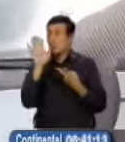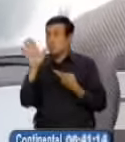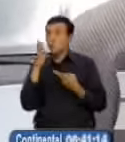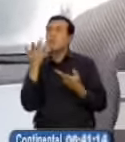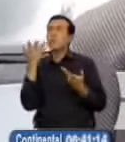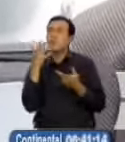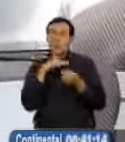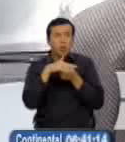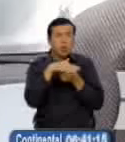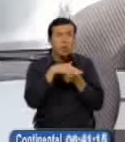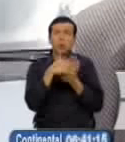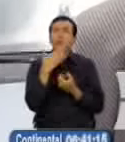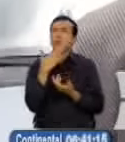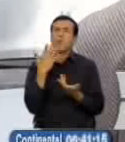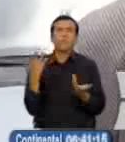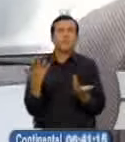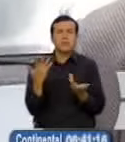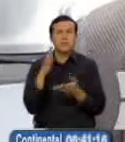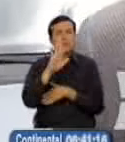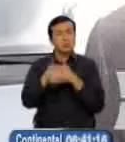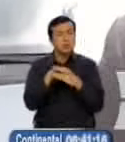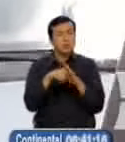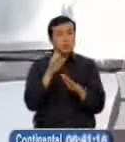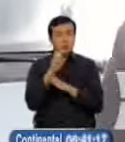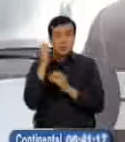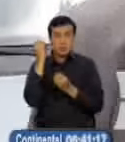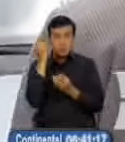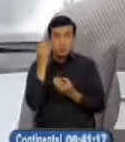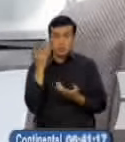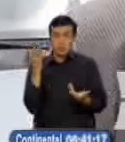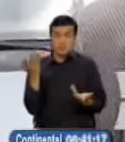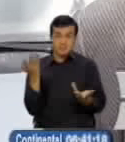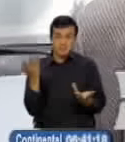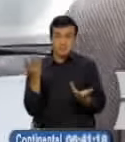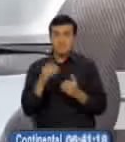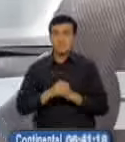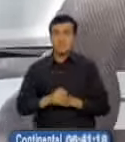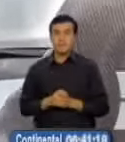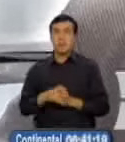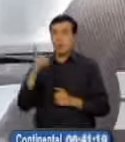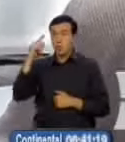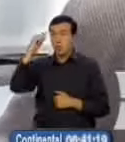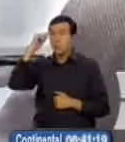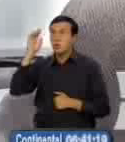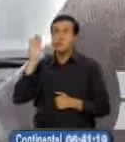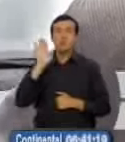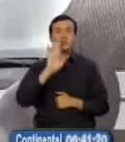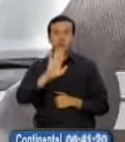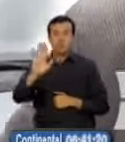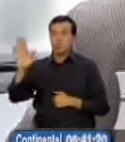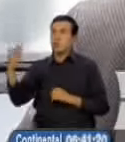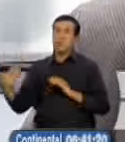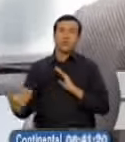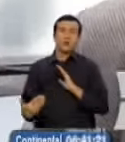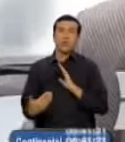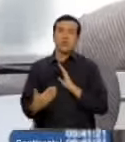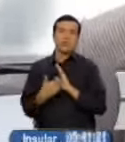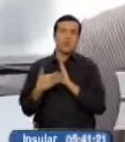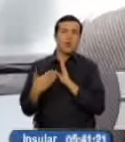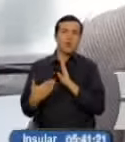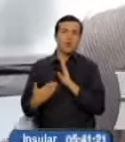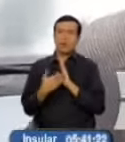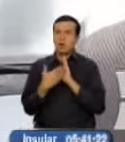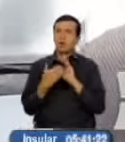queriendo colocar a los ecuatorianos. ¿Acaso que los gobiernos que están en contra de las